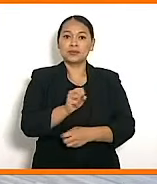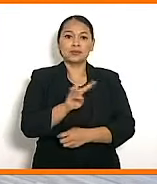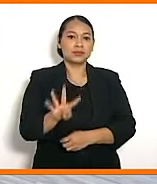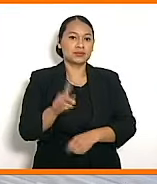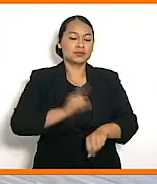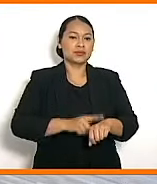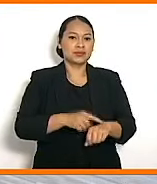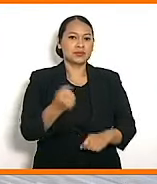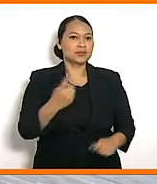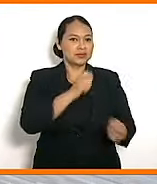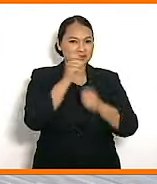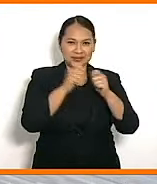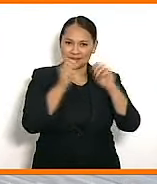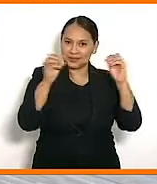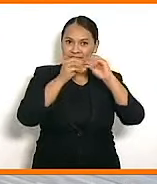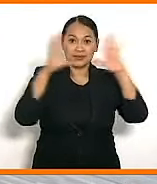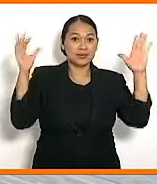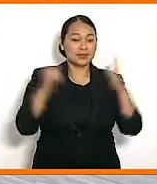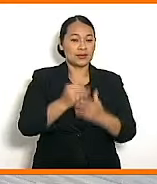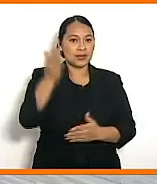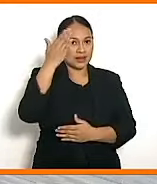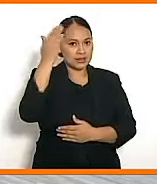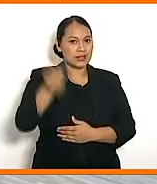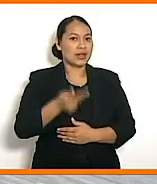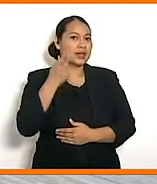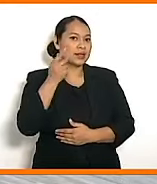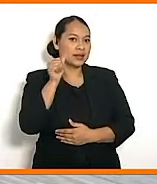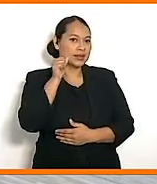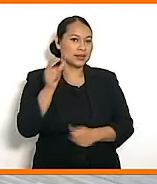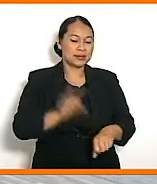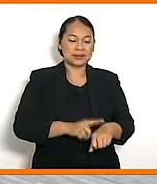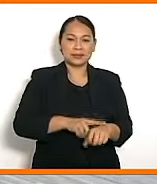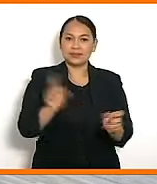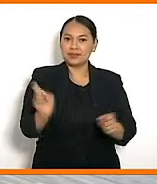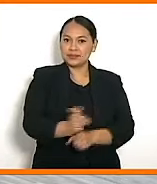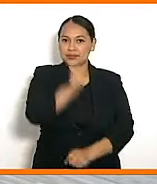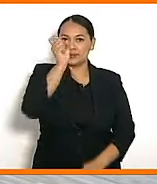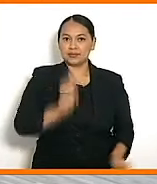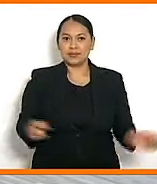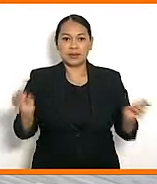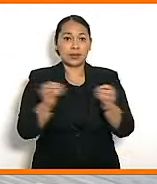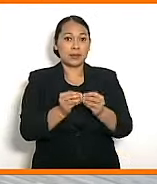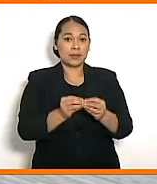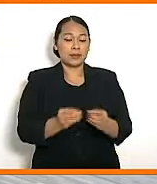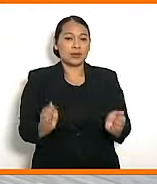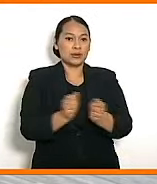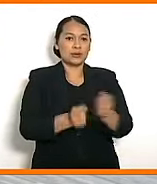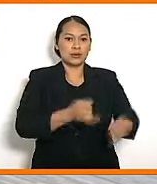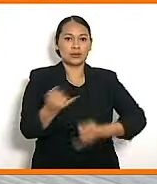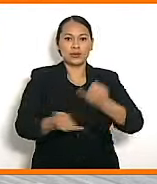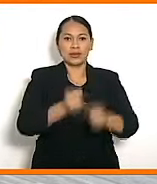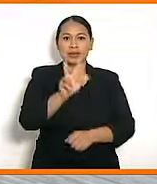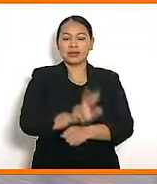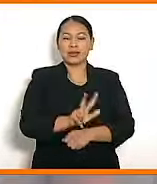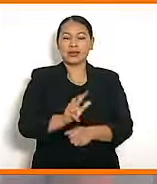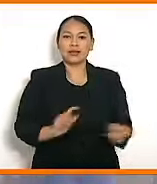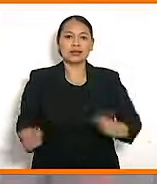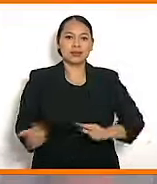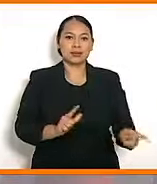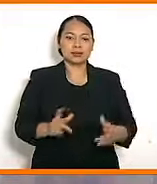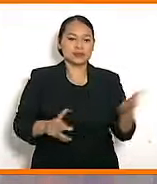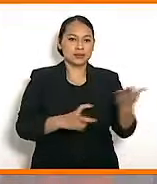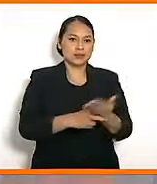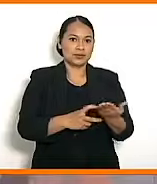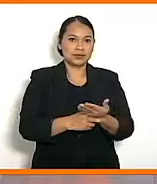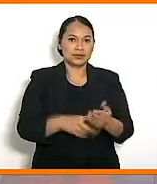de la mañana. Te saluda Kate Allen y es momento de ganar mucho más con Jugatres. Suerte y con boleto en mano, porque tu primer dígito seleccionado